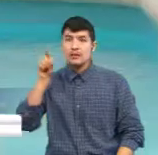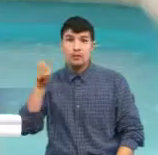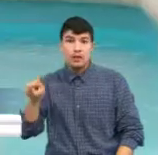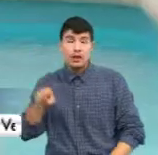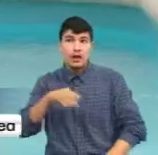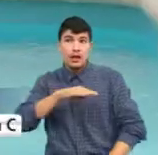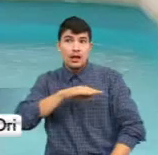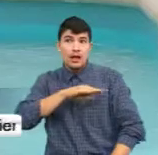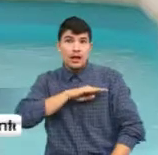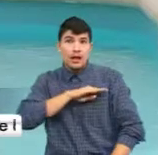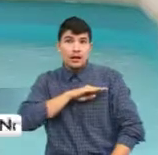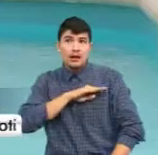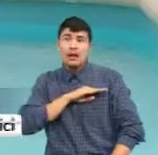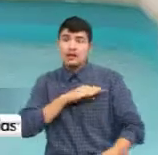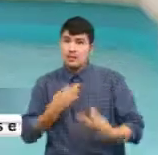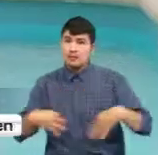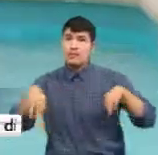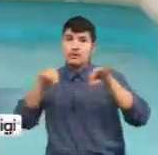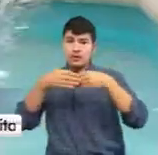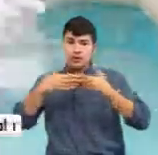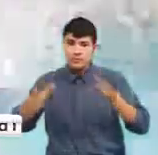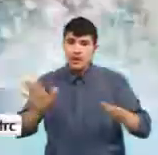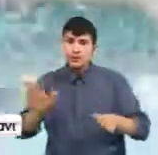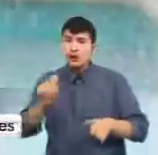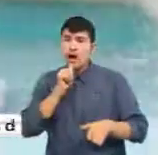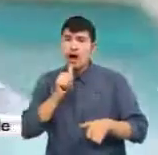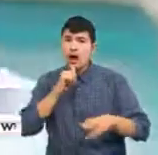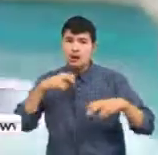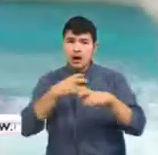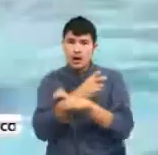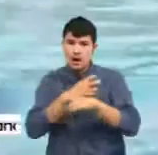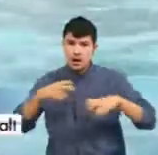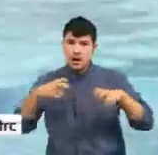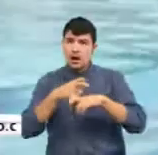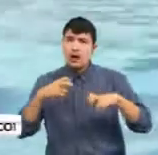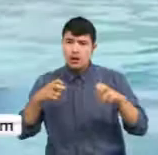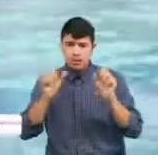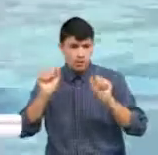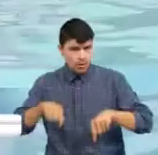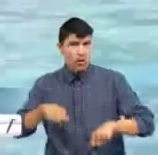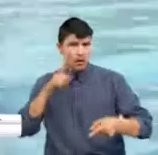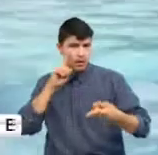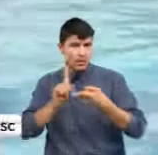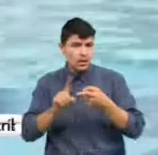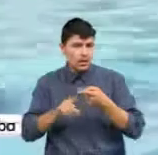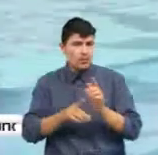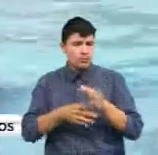prioridad la reapertura del acuaparque y se trabajará para que este objetivo se haga realidad.